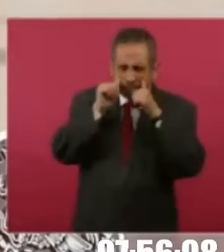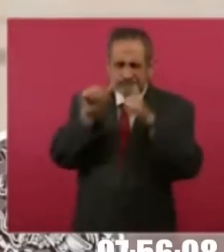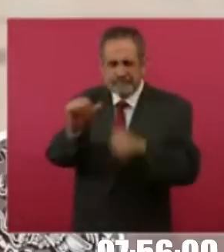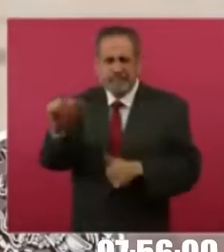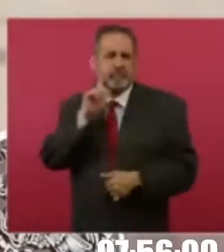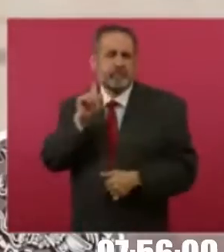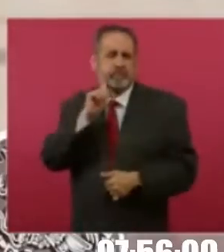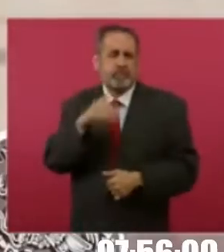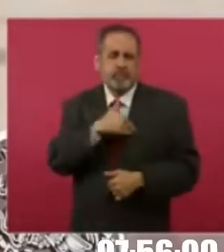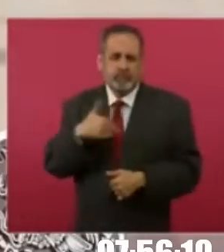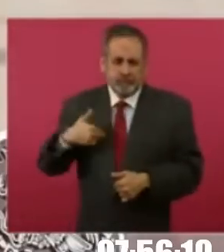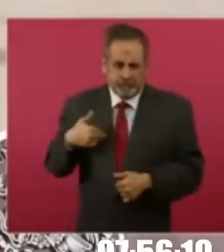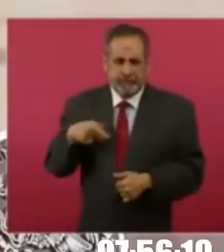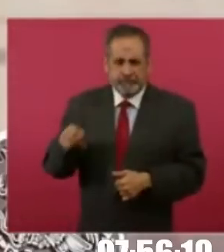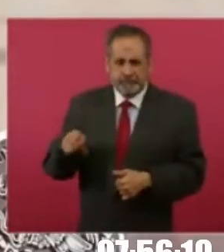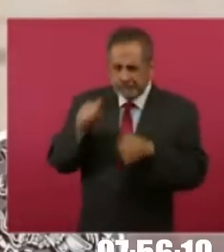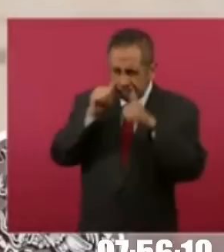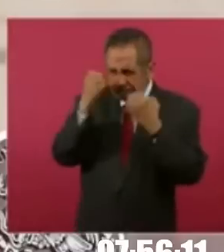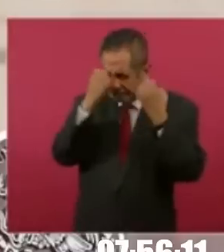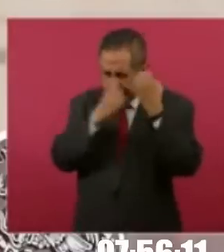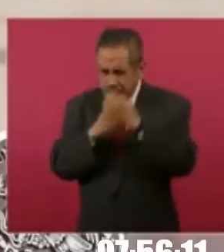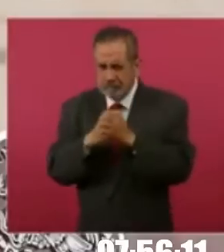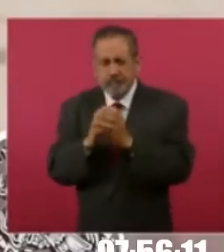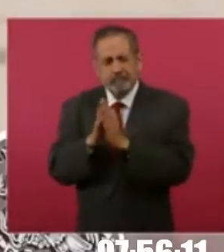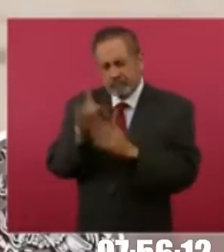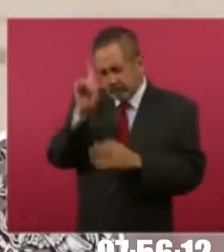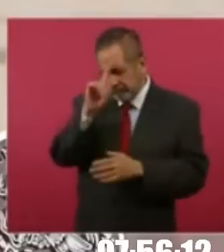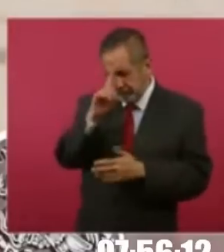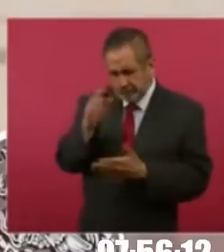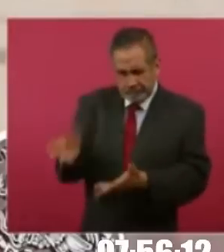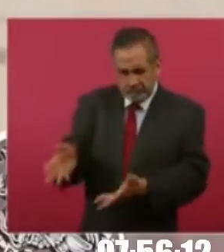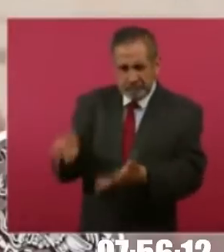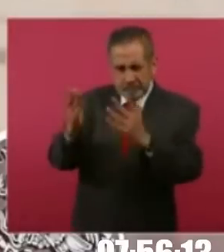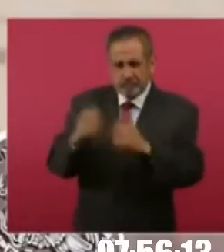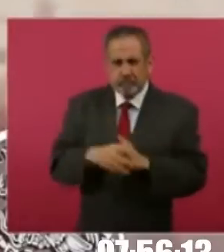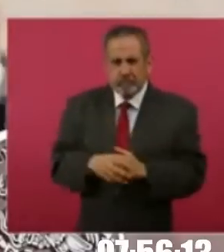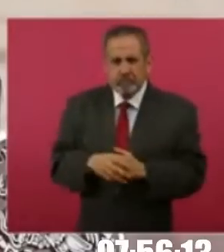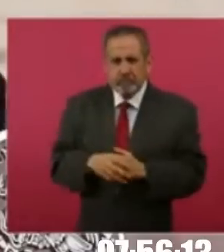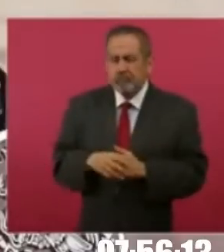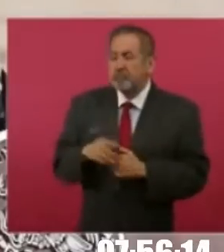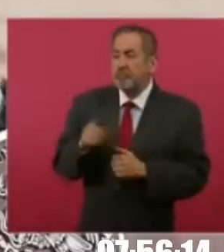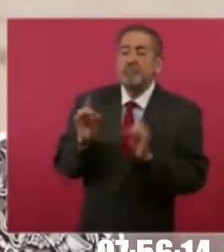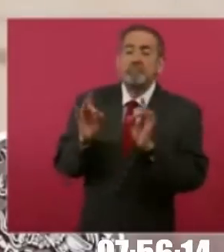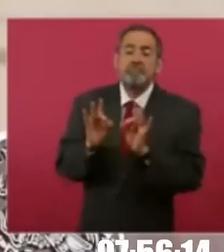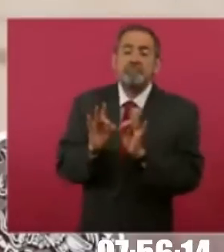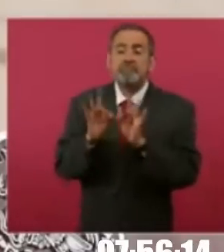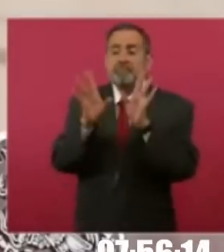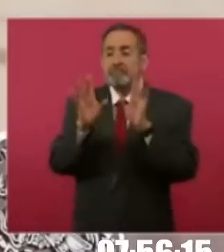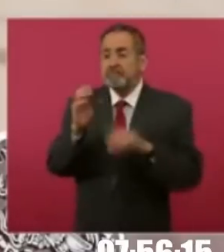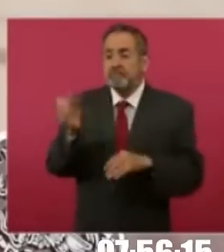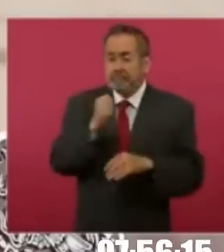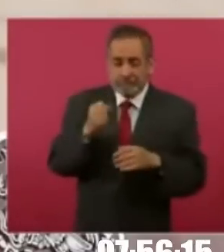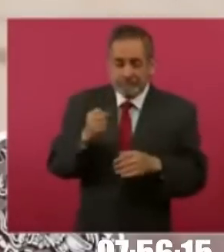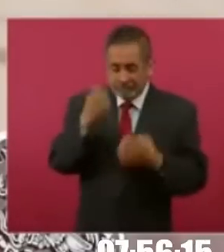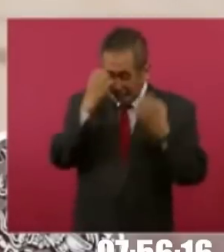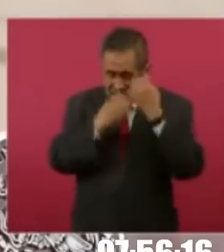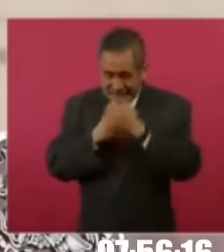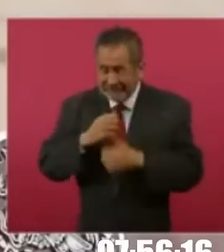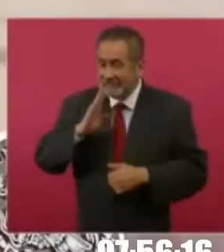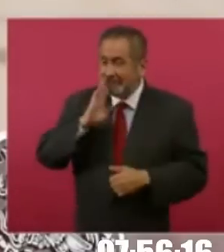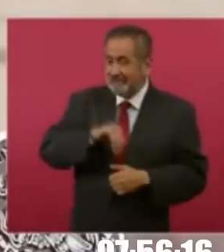decirles háganse sus estudios y nosotros las vamos a curar sí desafortunadamente